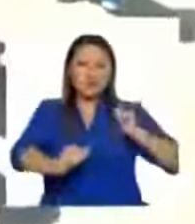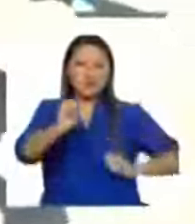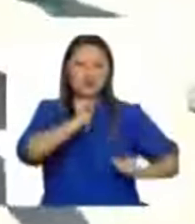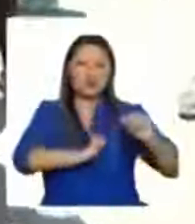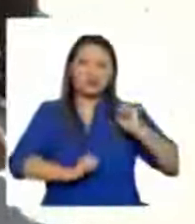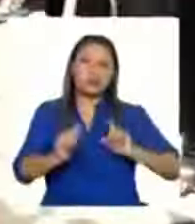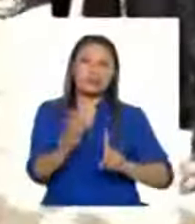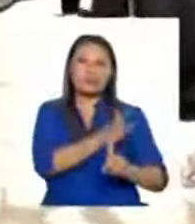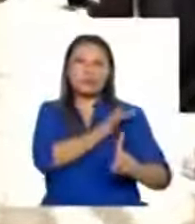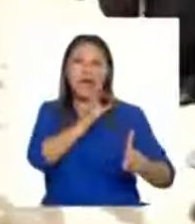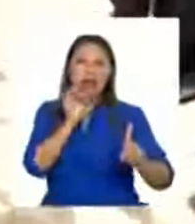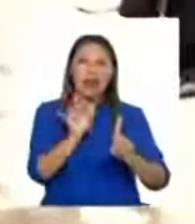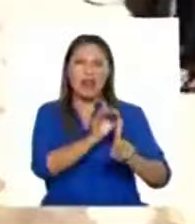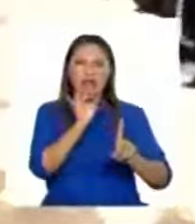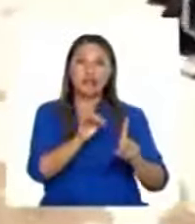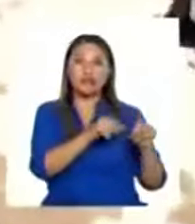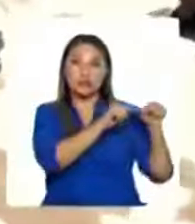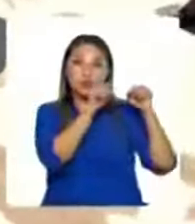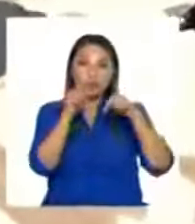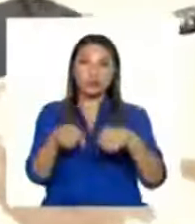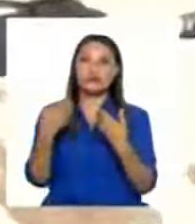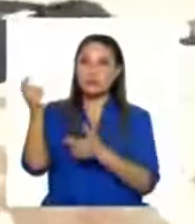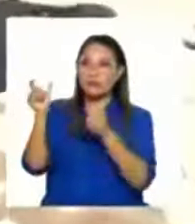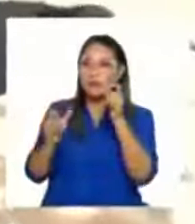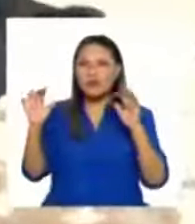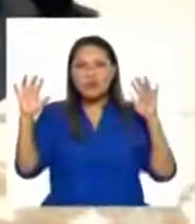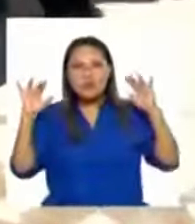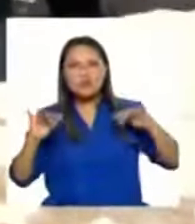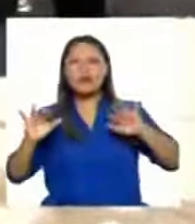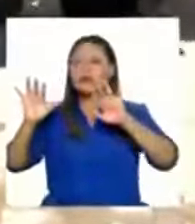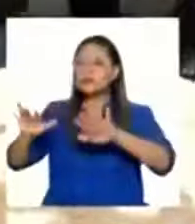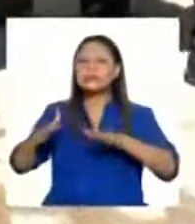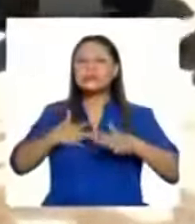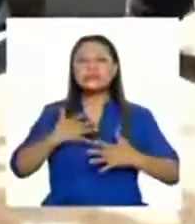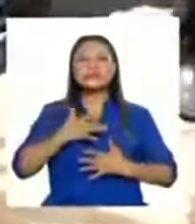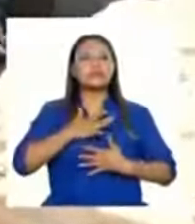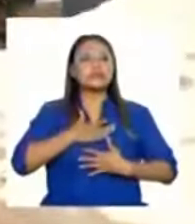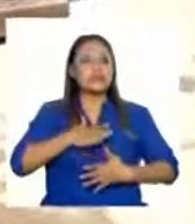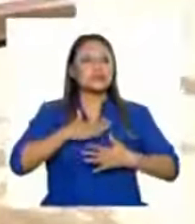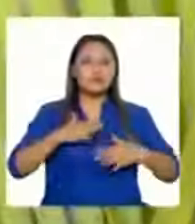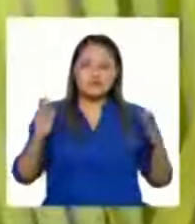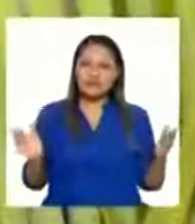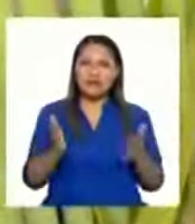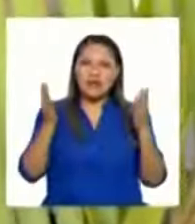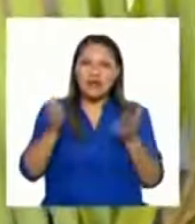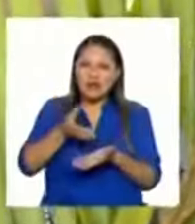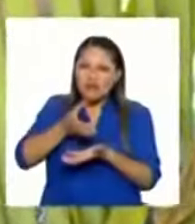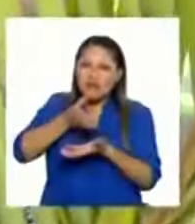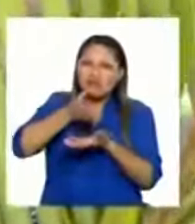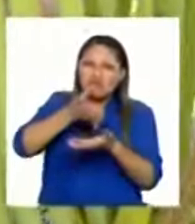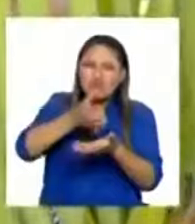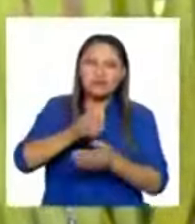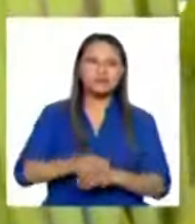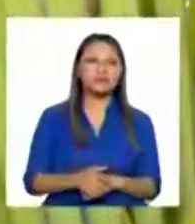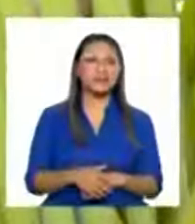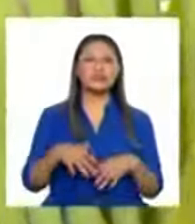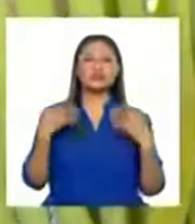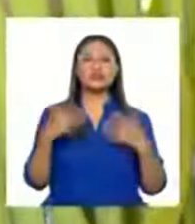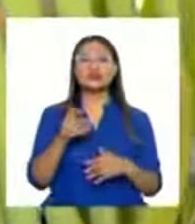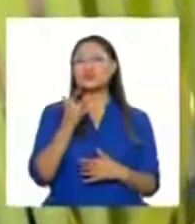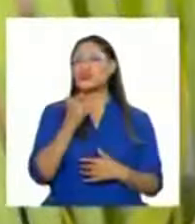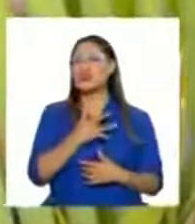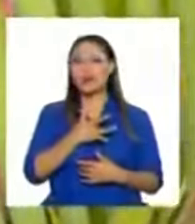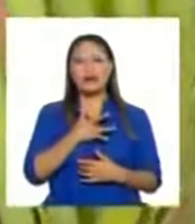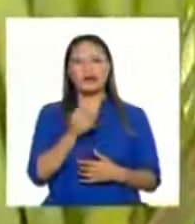en este mundo. Conmovidos, los vecinos buscaban calmar su sed y alentarlo. dolor fuerte,